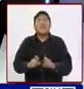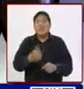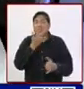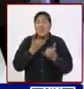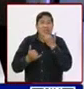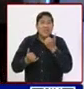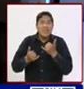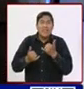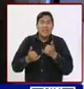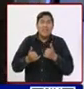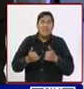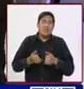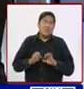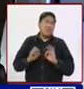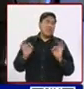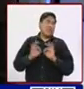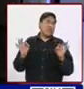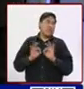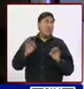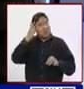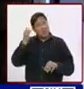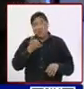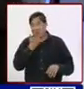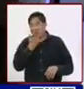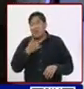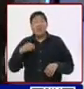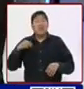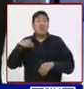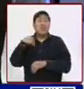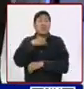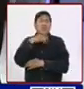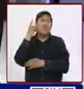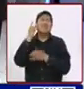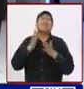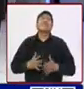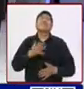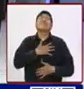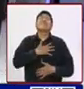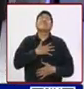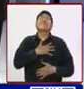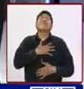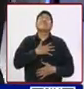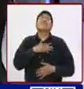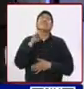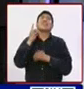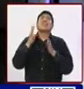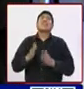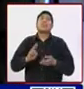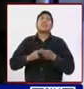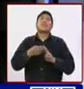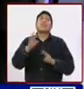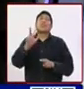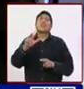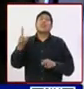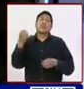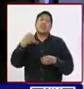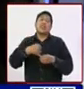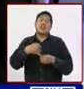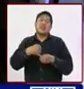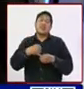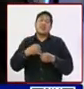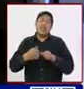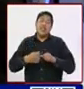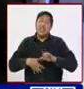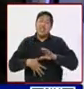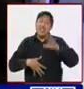Estudios Centrales. Bueno, ninguna, porque te digo una vez más, los bolivianos nos sentimos orgullosos de que el boliviano 31 ya está inscrito su nombre en la